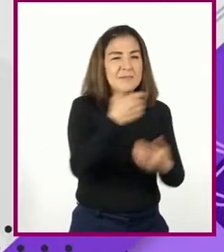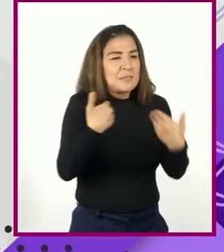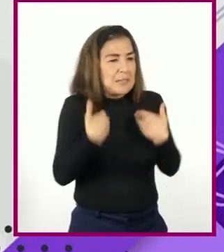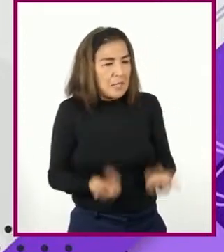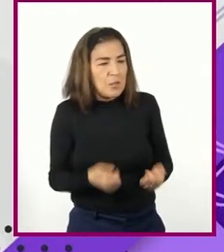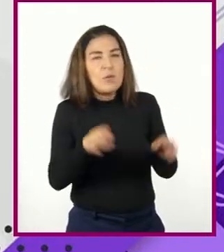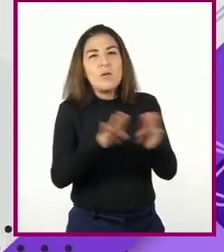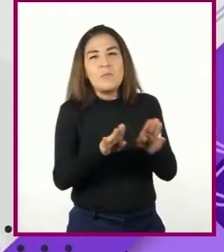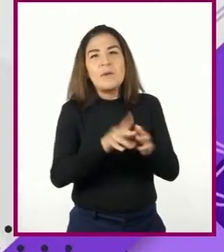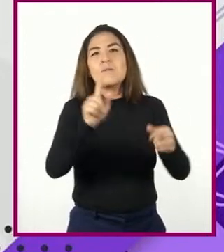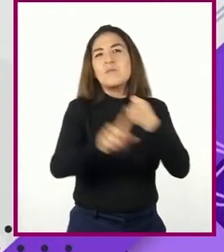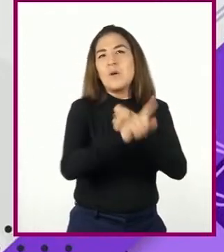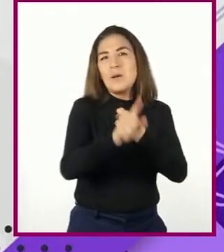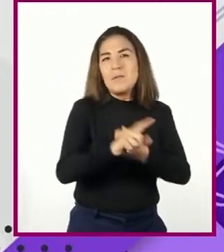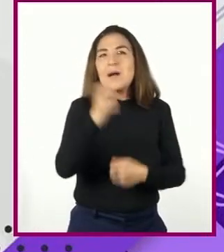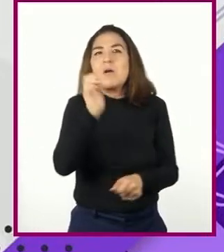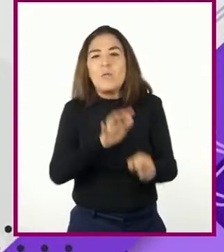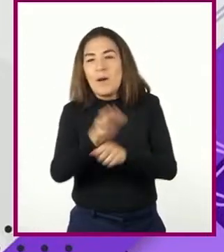causas con los efectos.